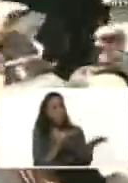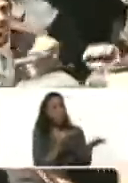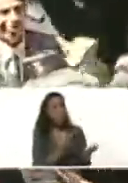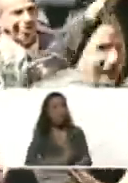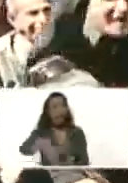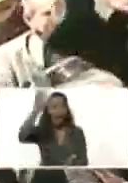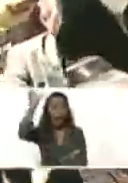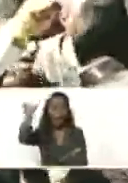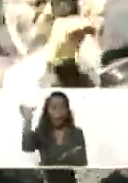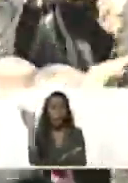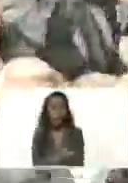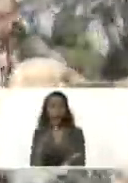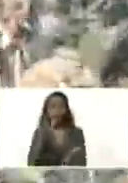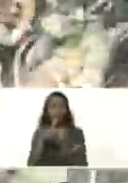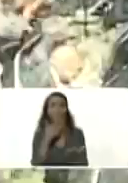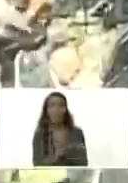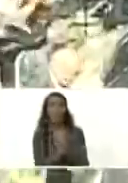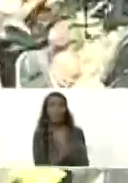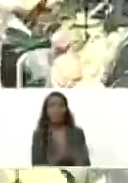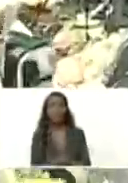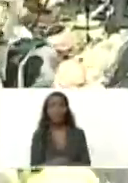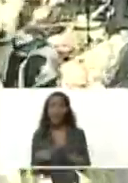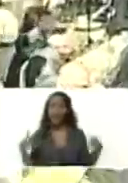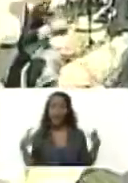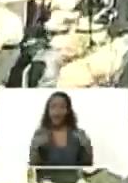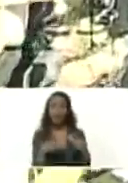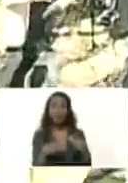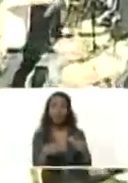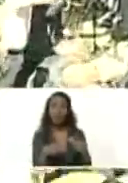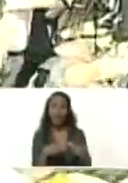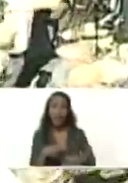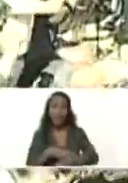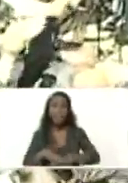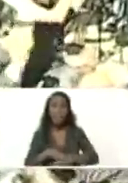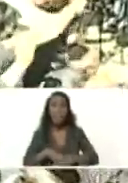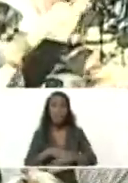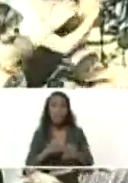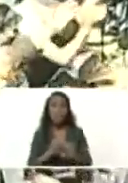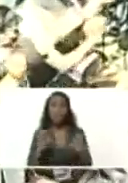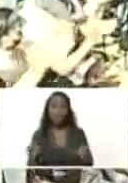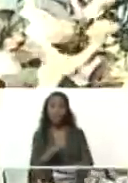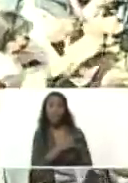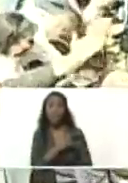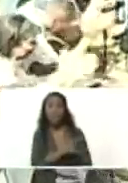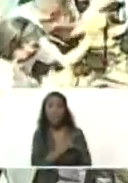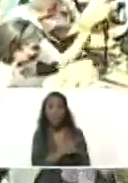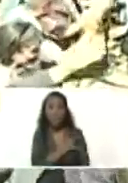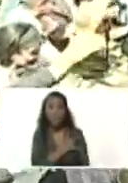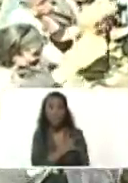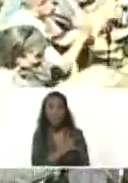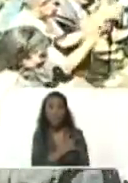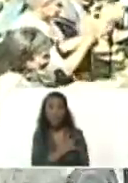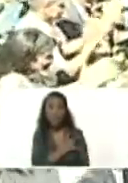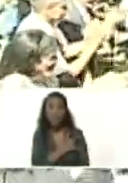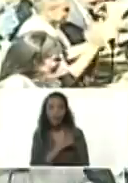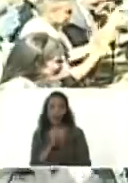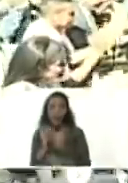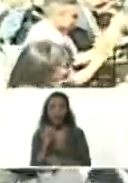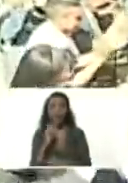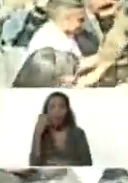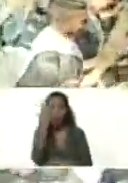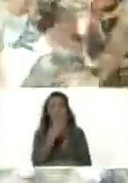Aprobada la propuesta, pues. Reúnanse con el ministro de Educación Universitaria, este joven